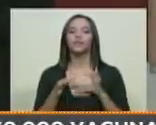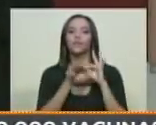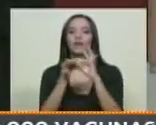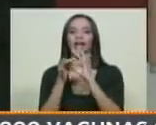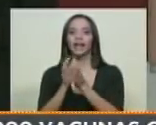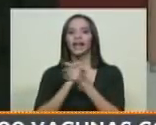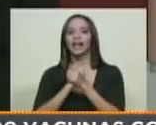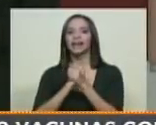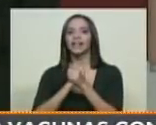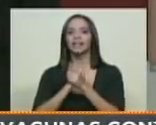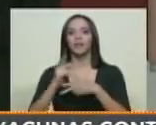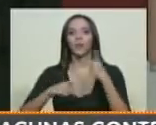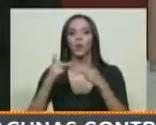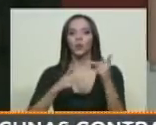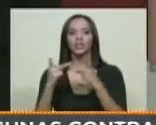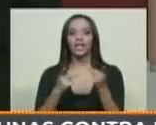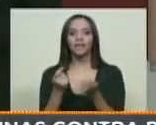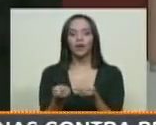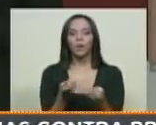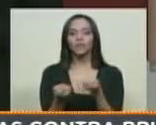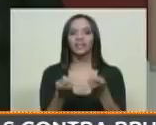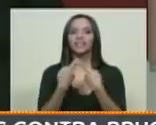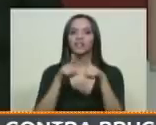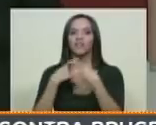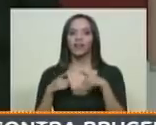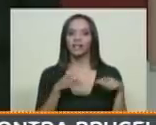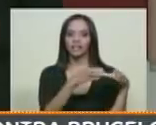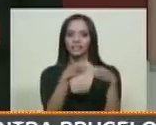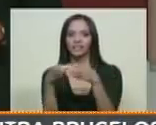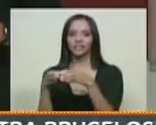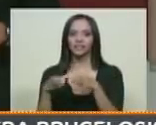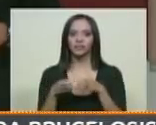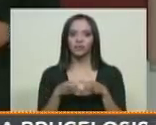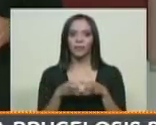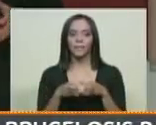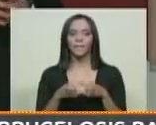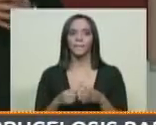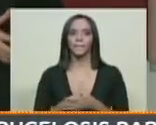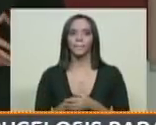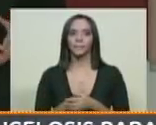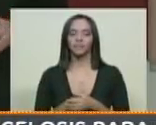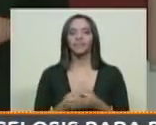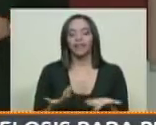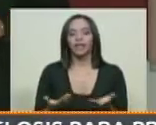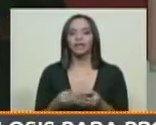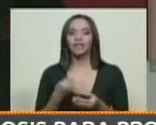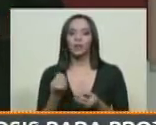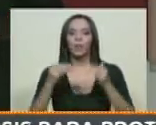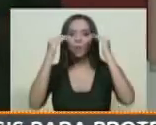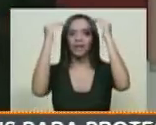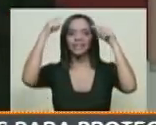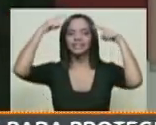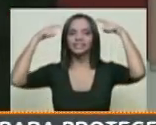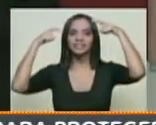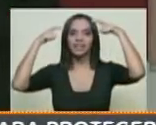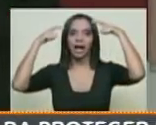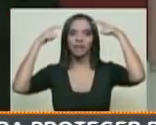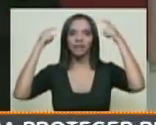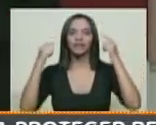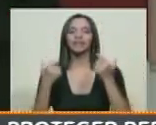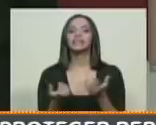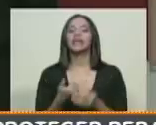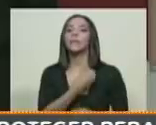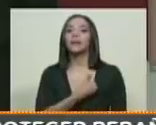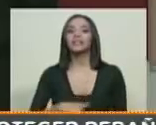productiva, comercial, en distintos sectores, e ir potenciando, tal como el comandante Chávez y el presidente Lula